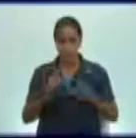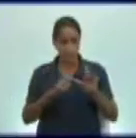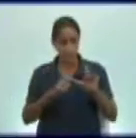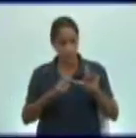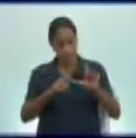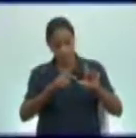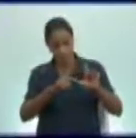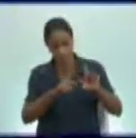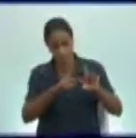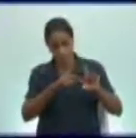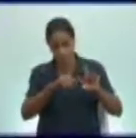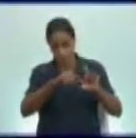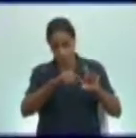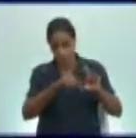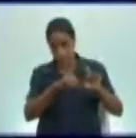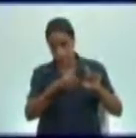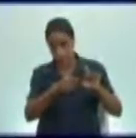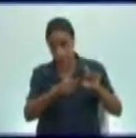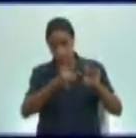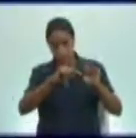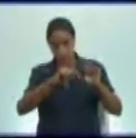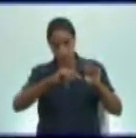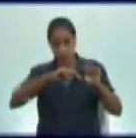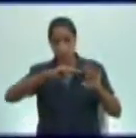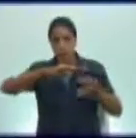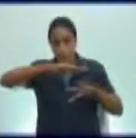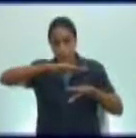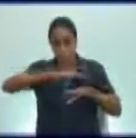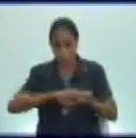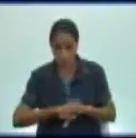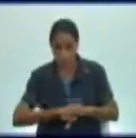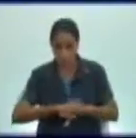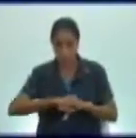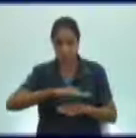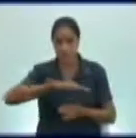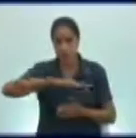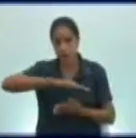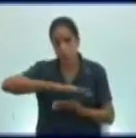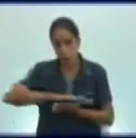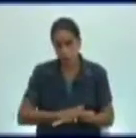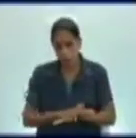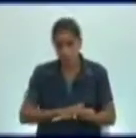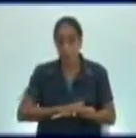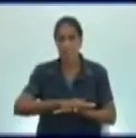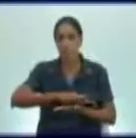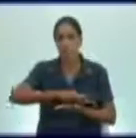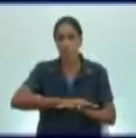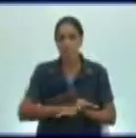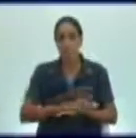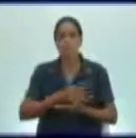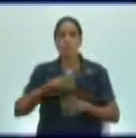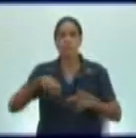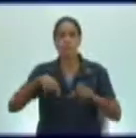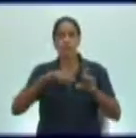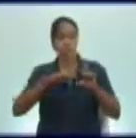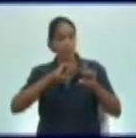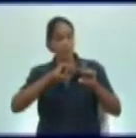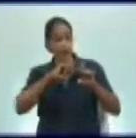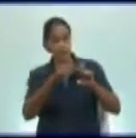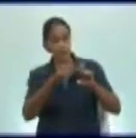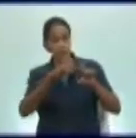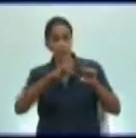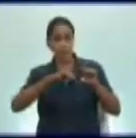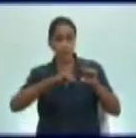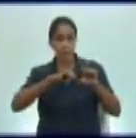estos animales para la fijación. Aquí ustedes pueden verlas, estas quetas están aquí, que se disponen en forma